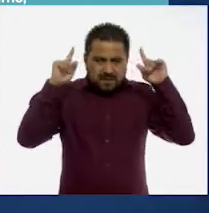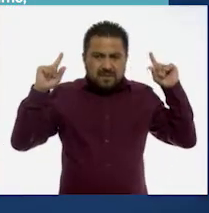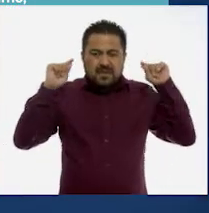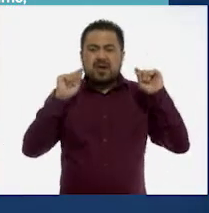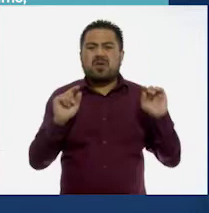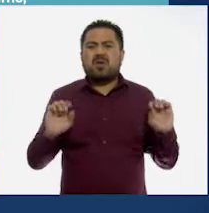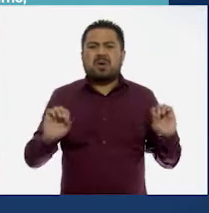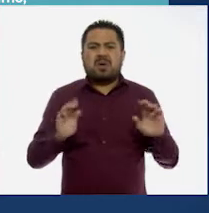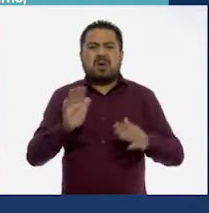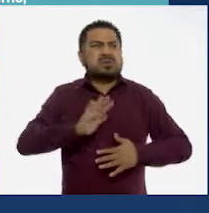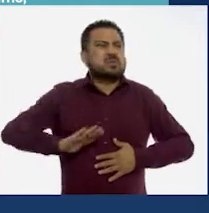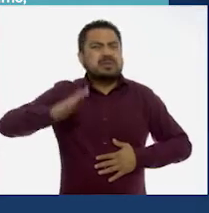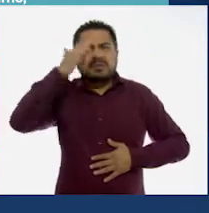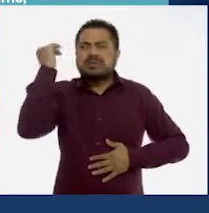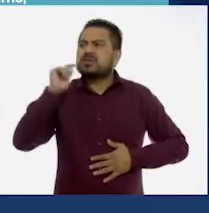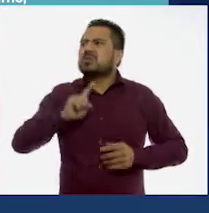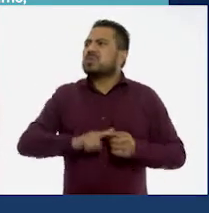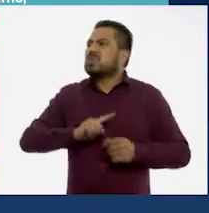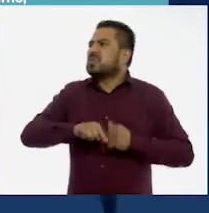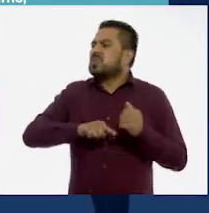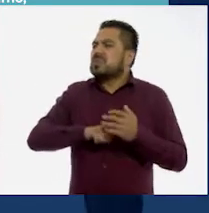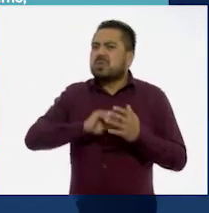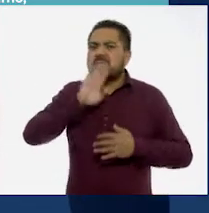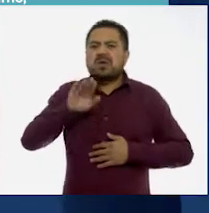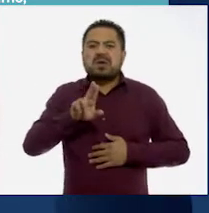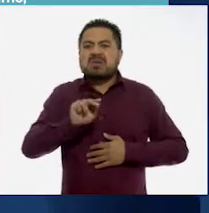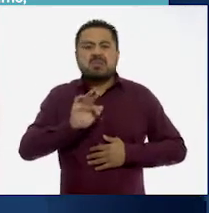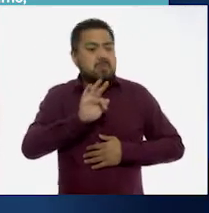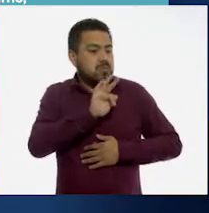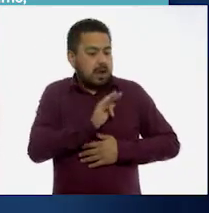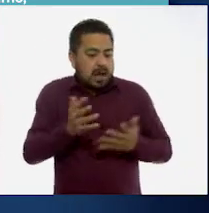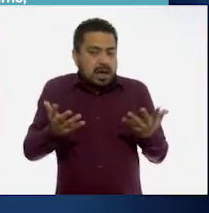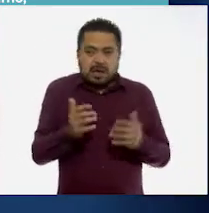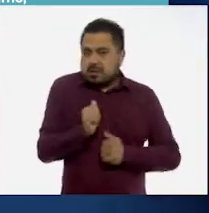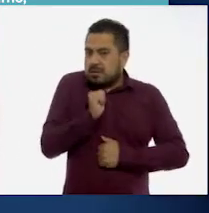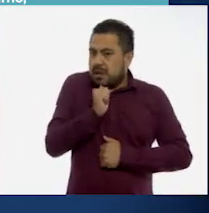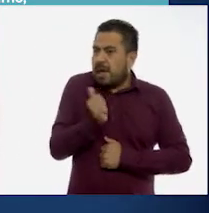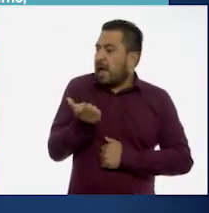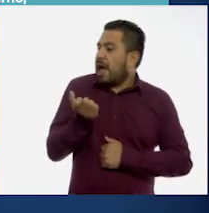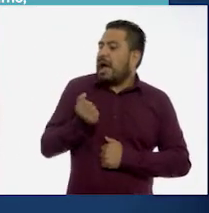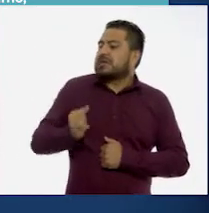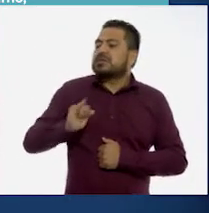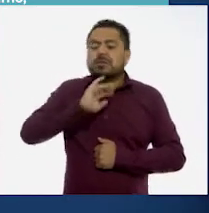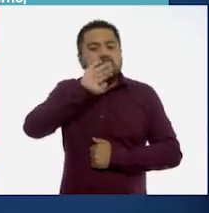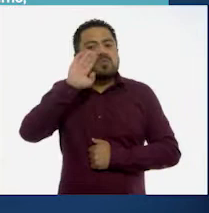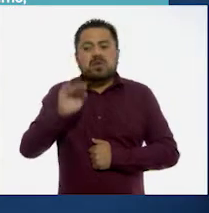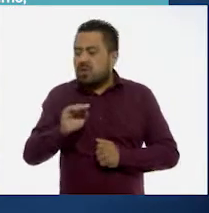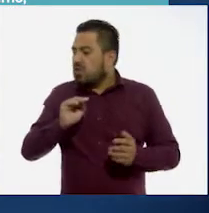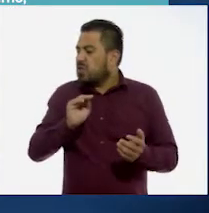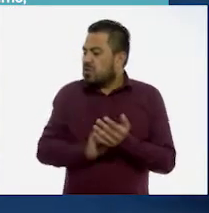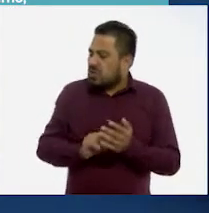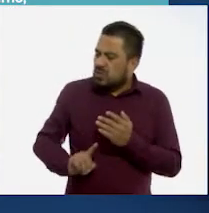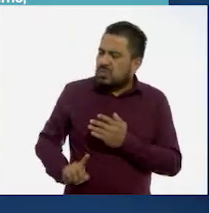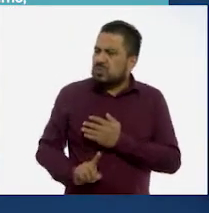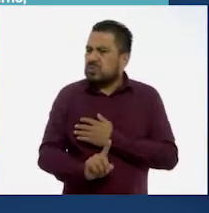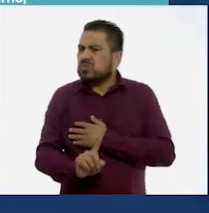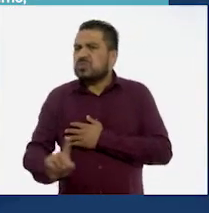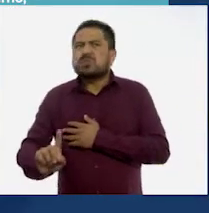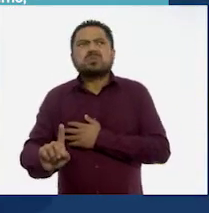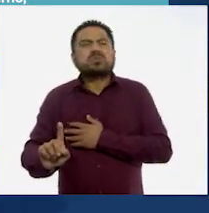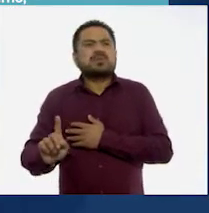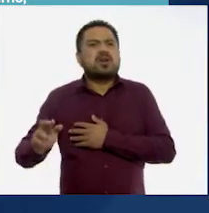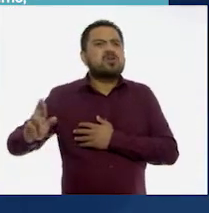como nadie sabe dónde murió, no han podido hacer nada. Así, la muerta seguirá vagando por los caminos de La